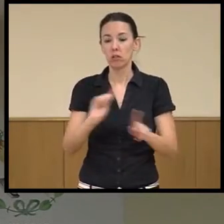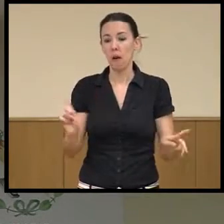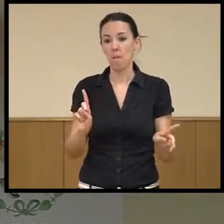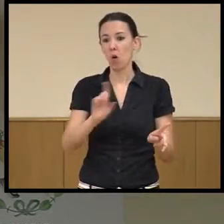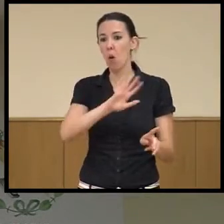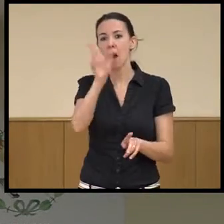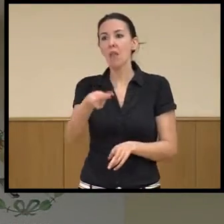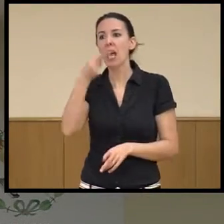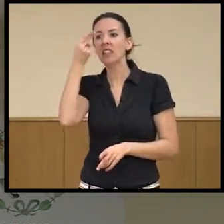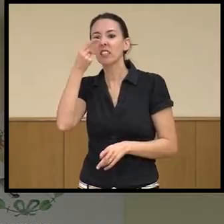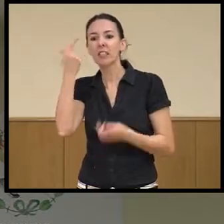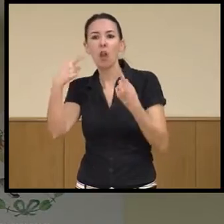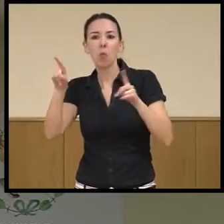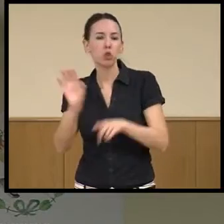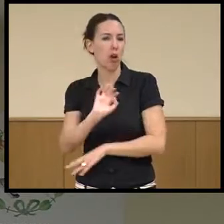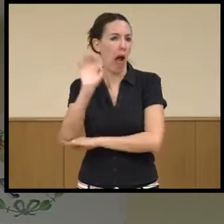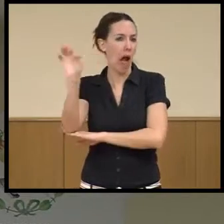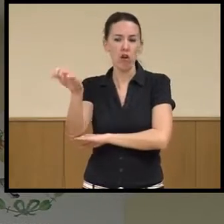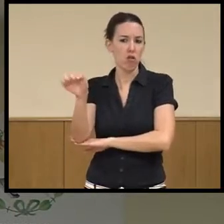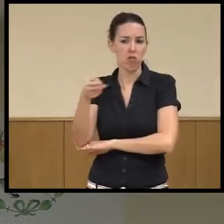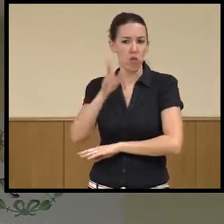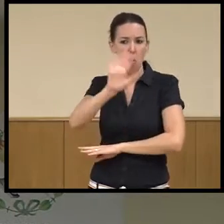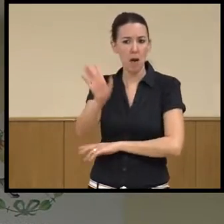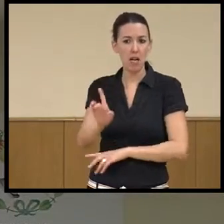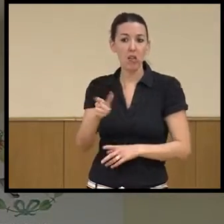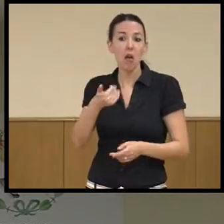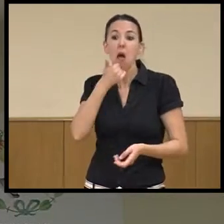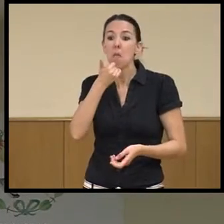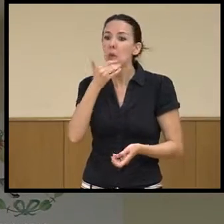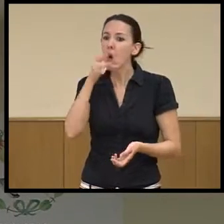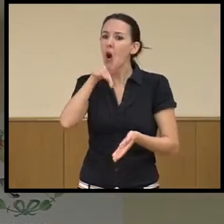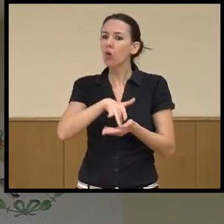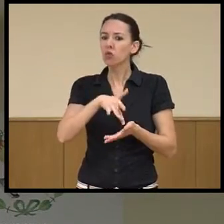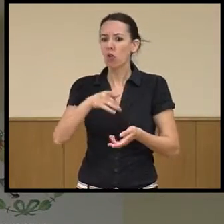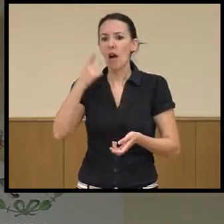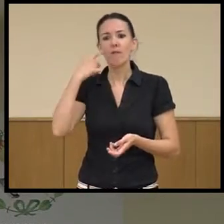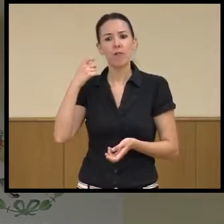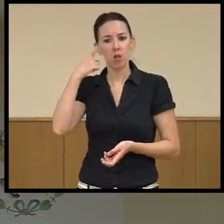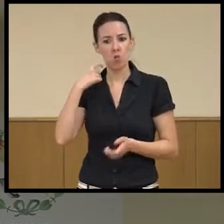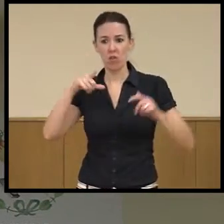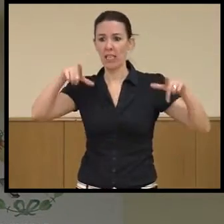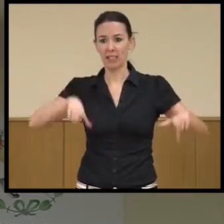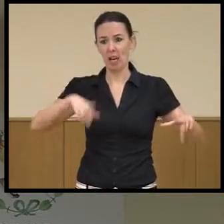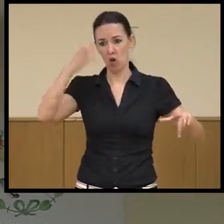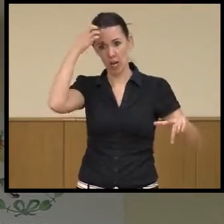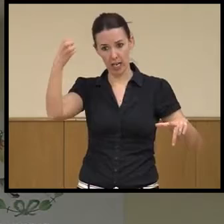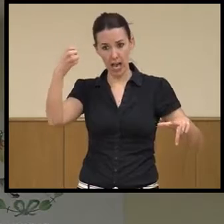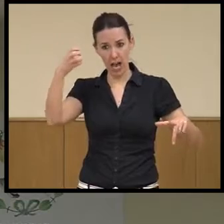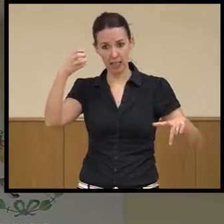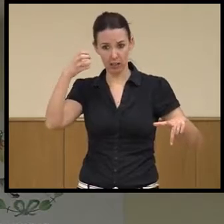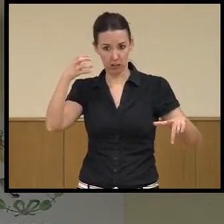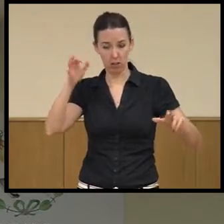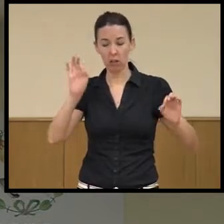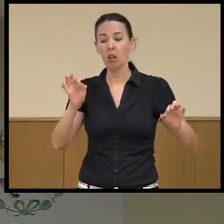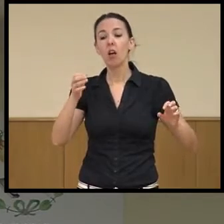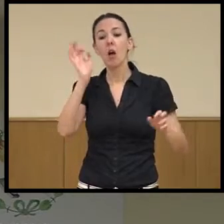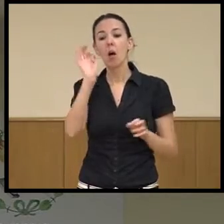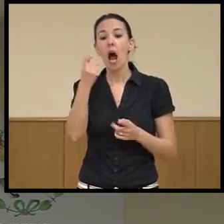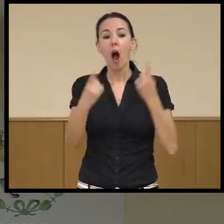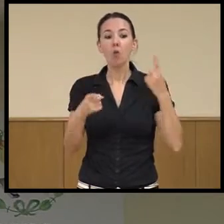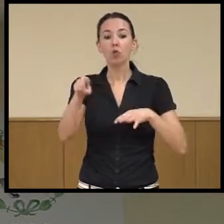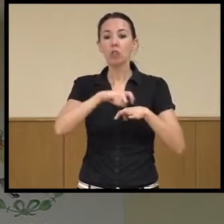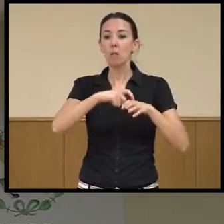parecen interesados en las notas musicales, pero esto era algo que ocurría con frecuencia en los salones reales y aristocráticos. Cierto tipo